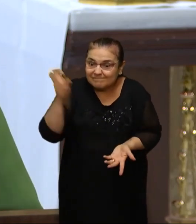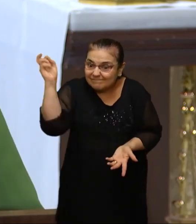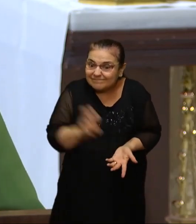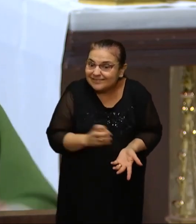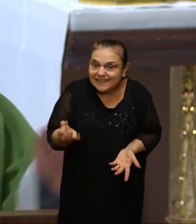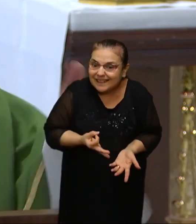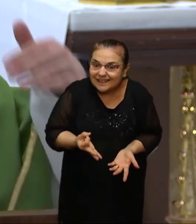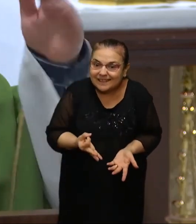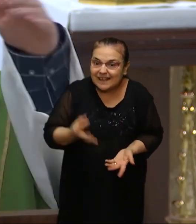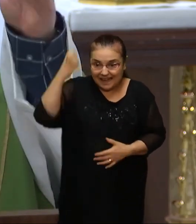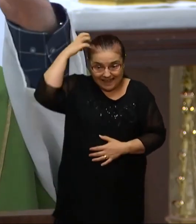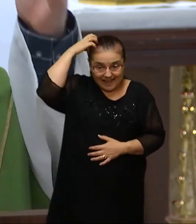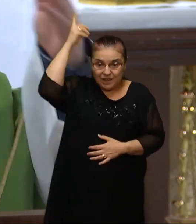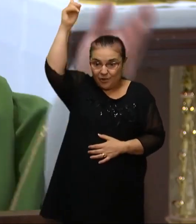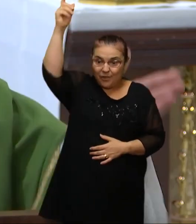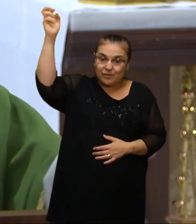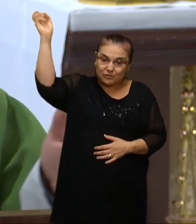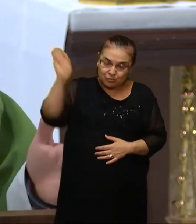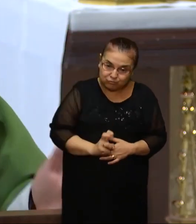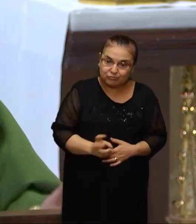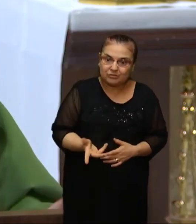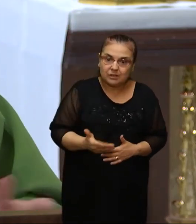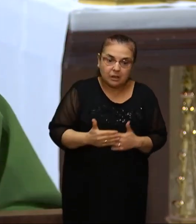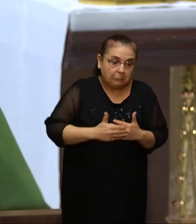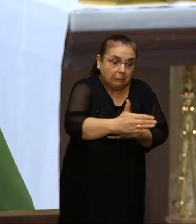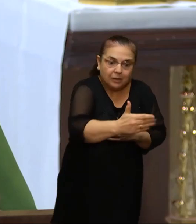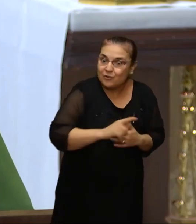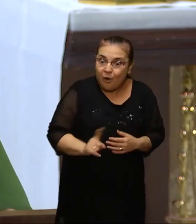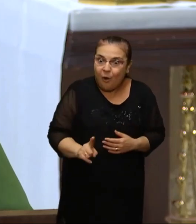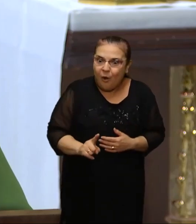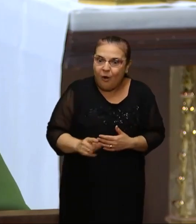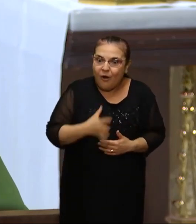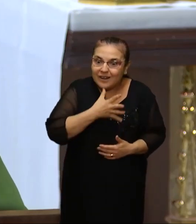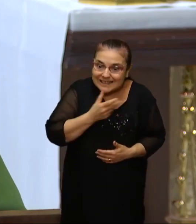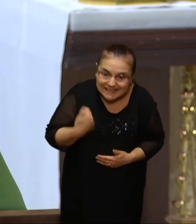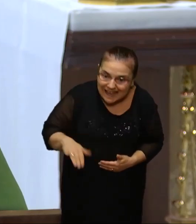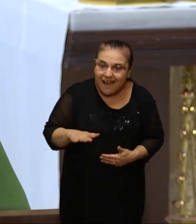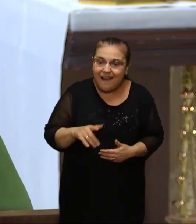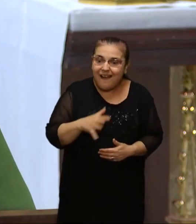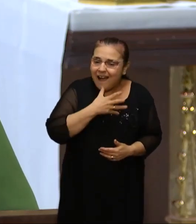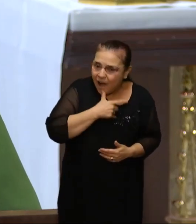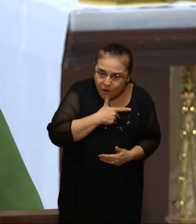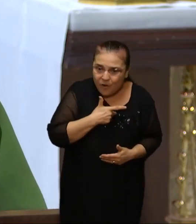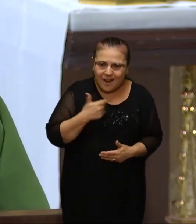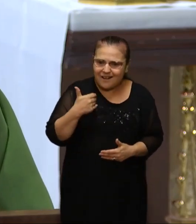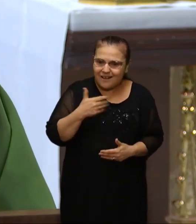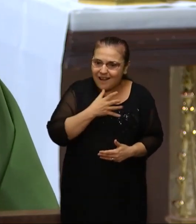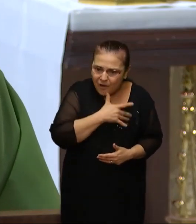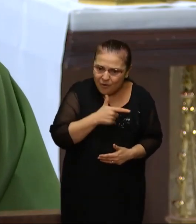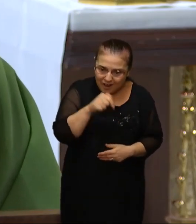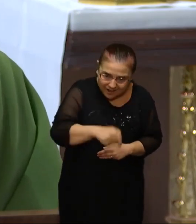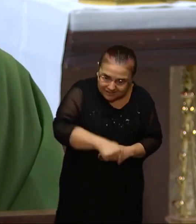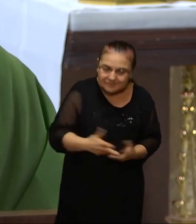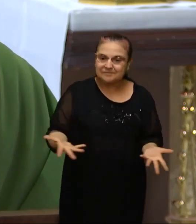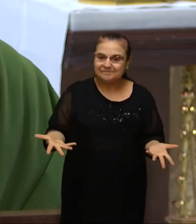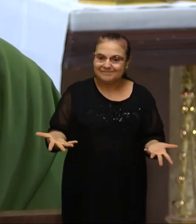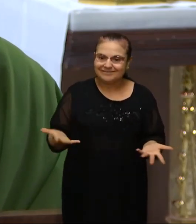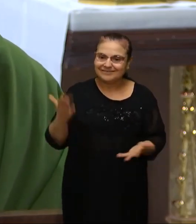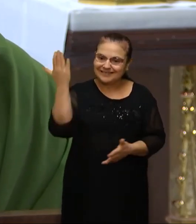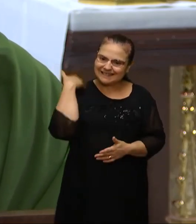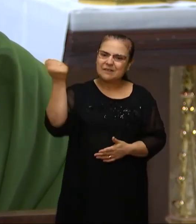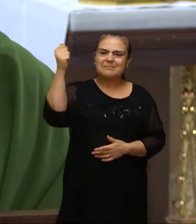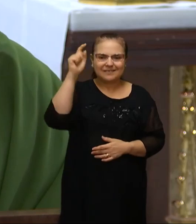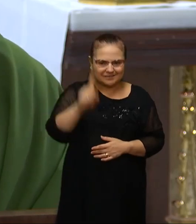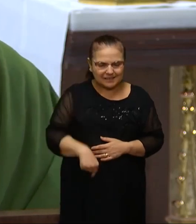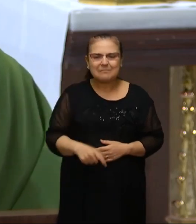reino de Dios no dentro de mucho ya En este preciso momento que estamos viviendo Y eso es una llamada también muy